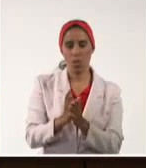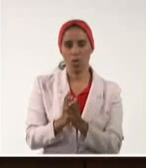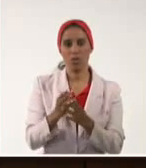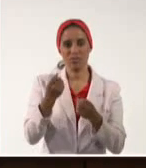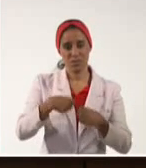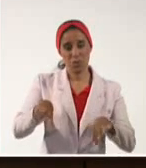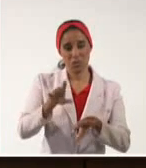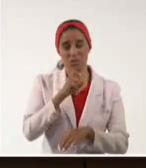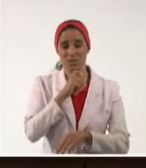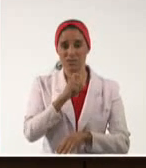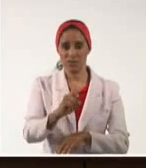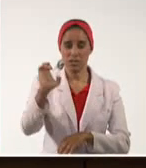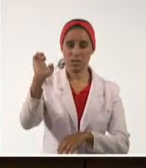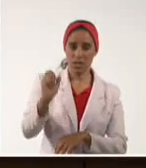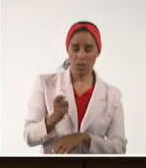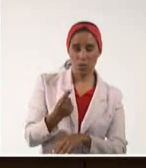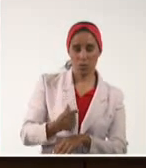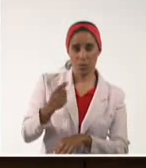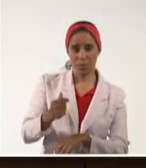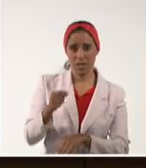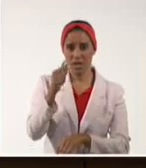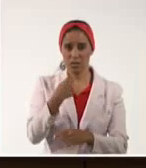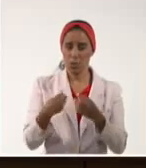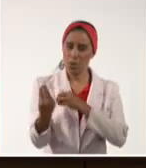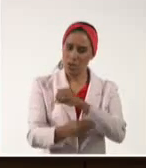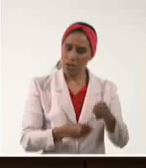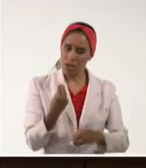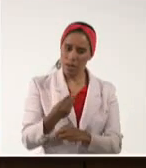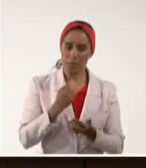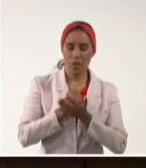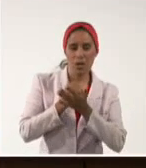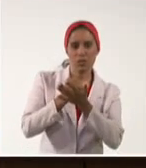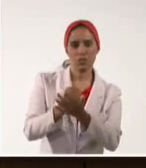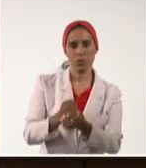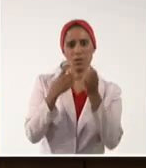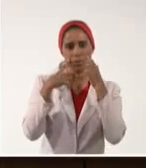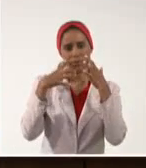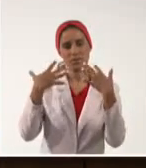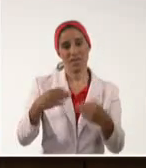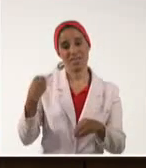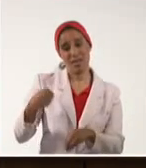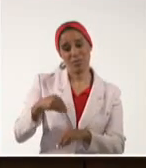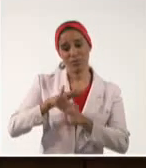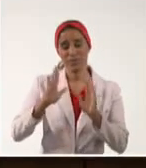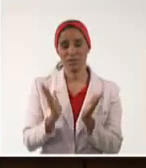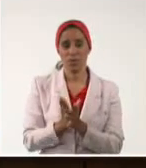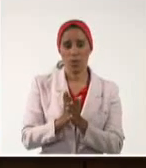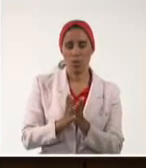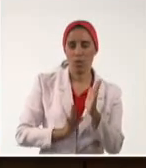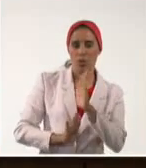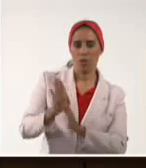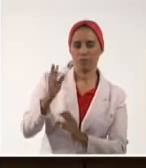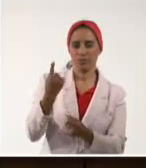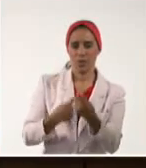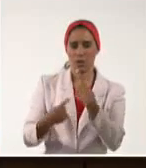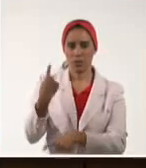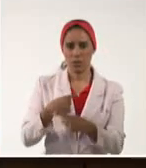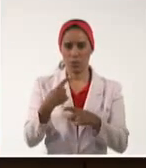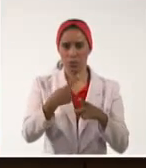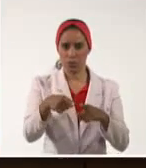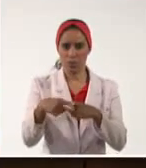economía. Son ajustes que permitirán un necesario y mejor aprovechamiento de los magros recursos